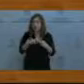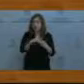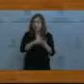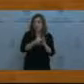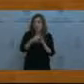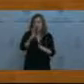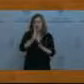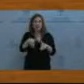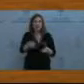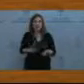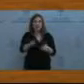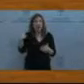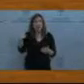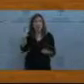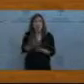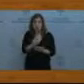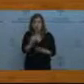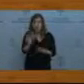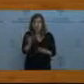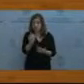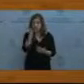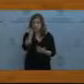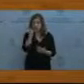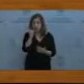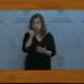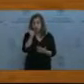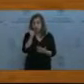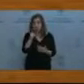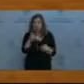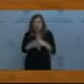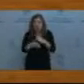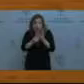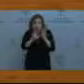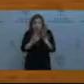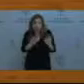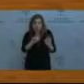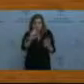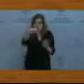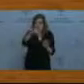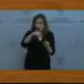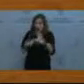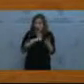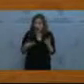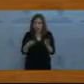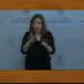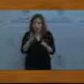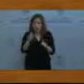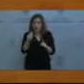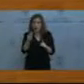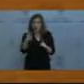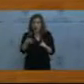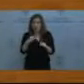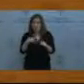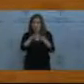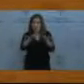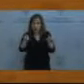que hasta el momento solo hay un operador en el mundo que gestiona esta tecnología, la tecnología Enerqen, que es la multinacional